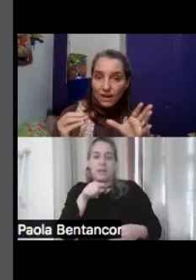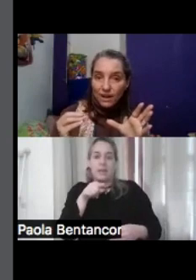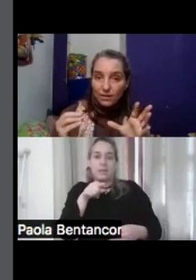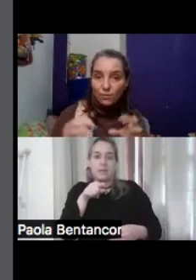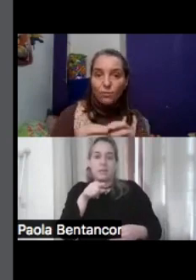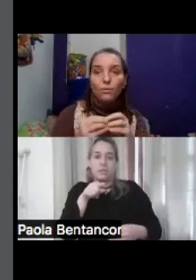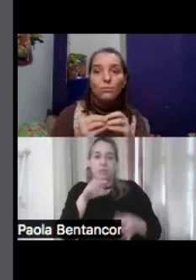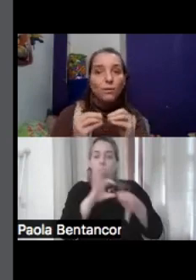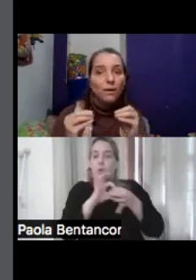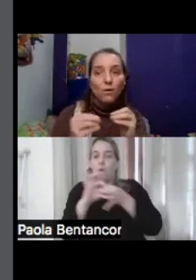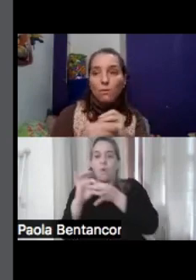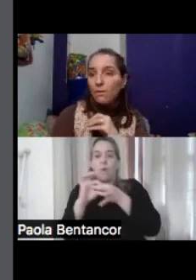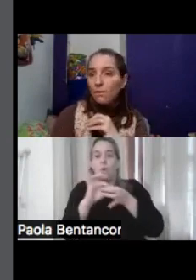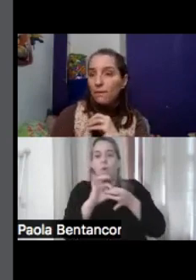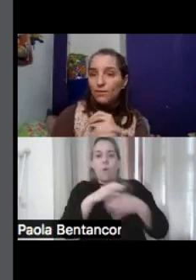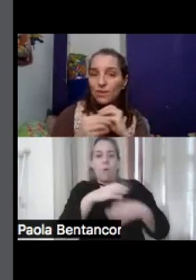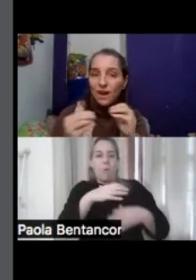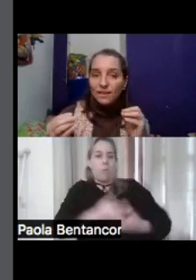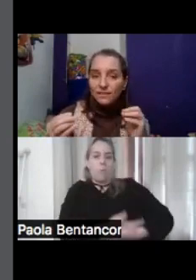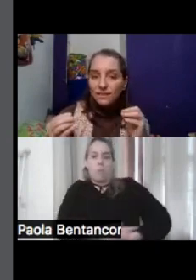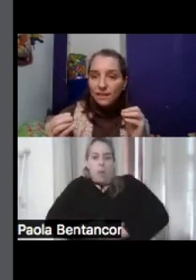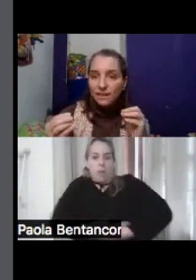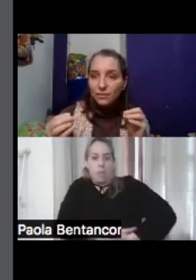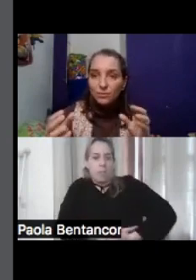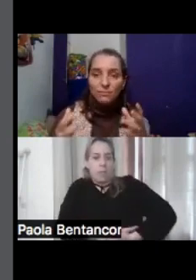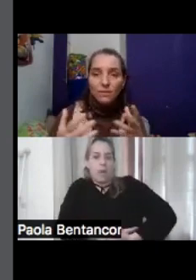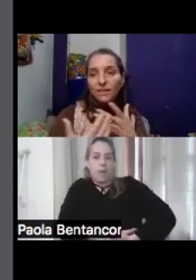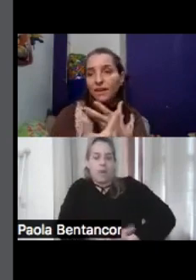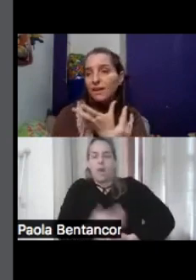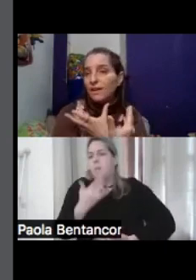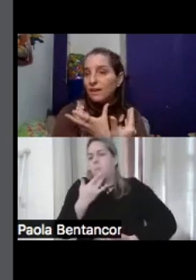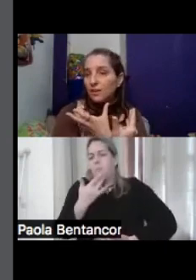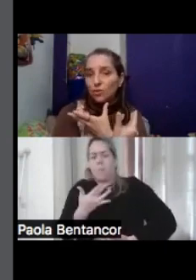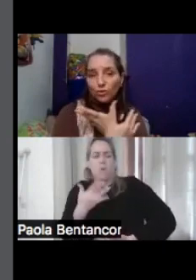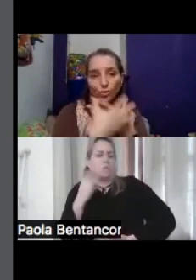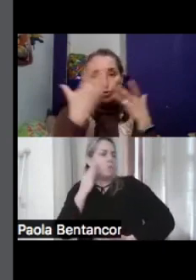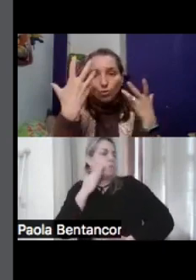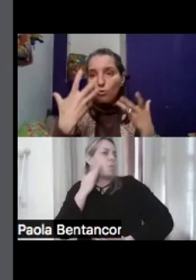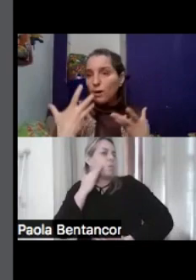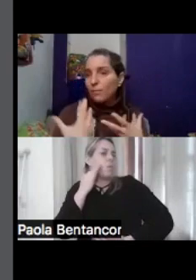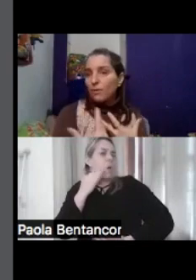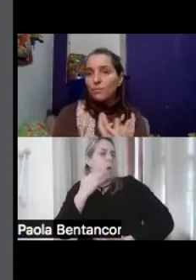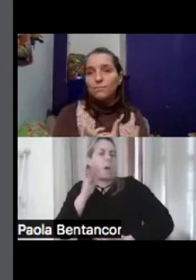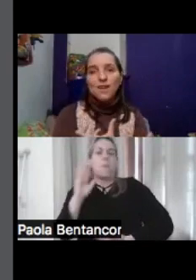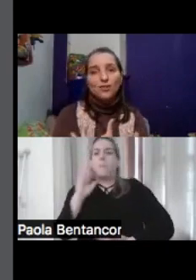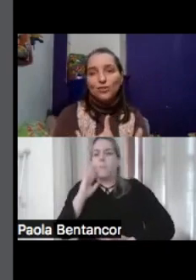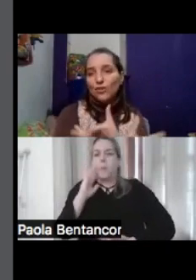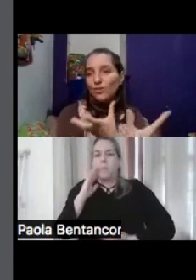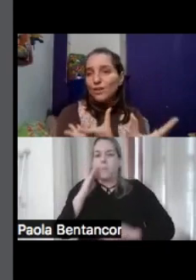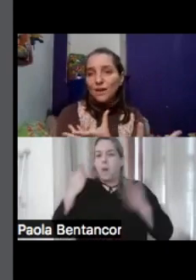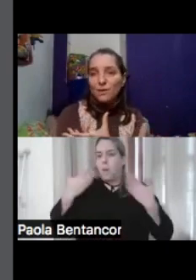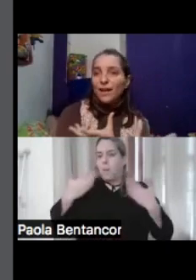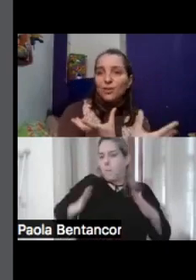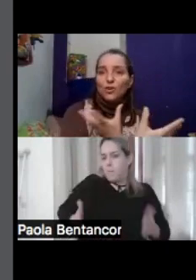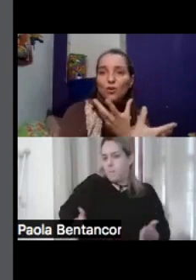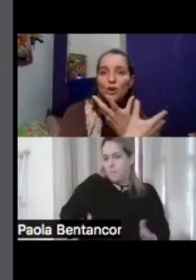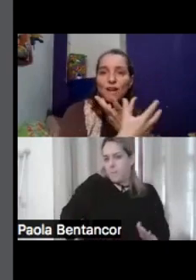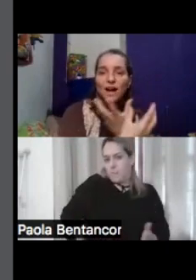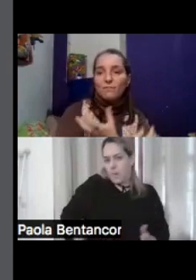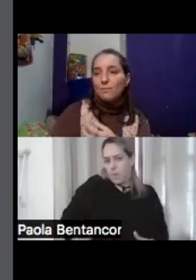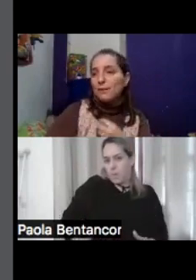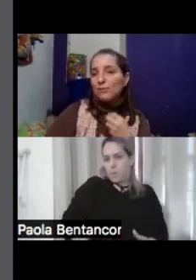a la lactancia humana. Un bebé o una bebé rozagante, una madre con todo su cuerpo bello